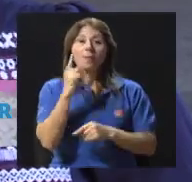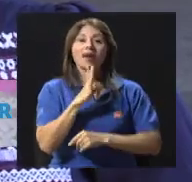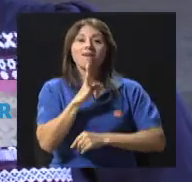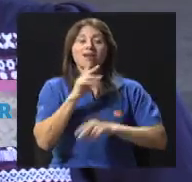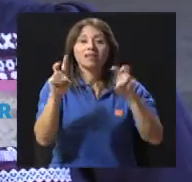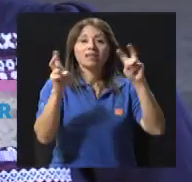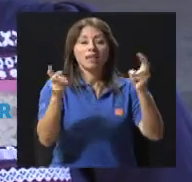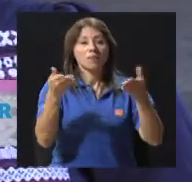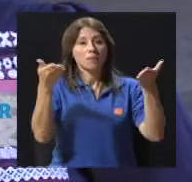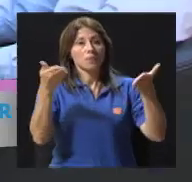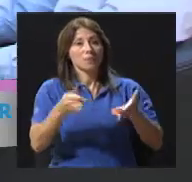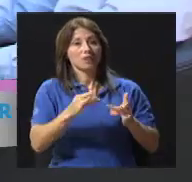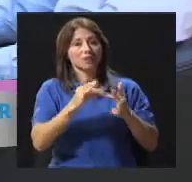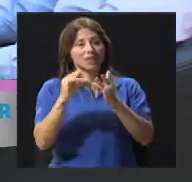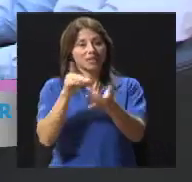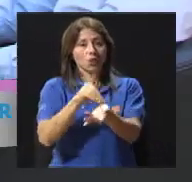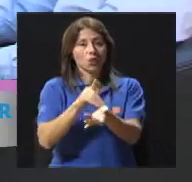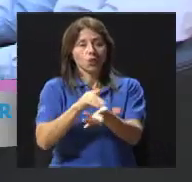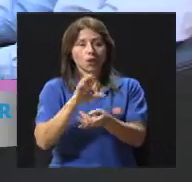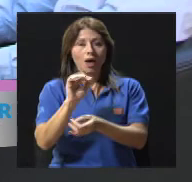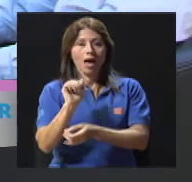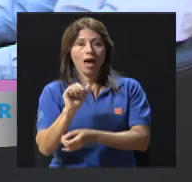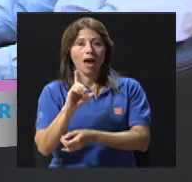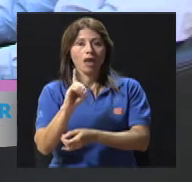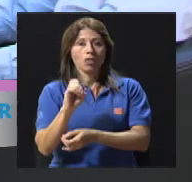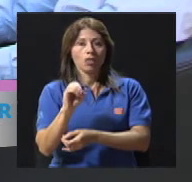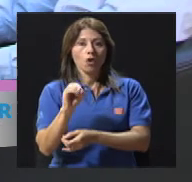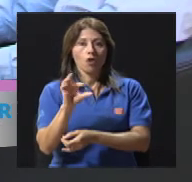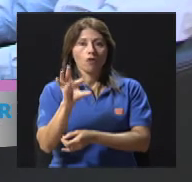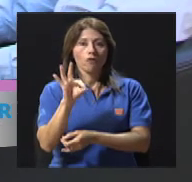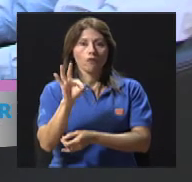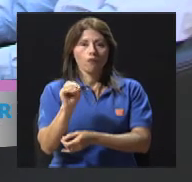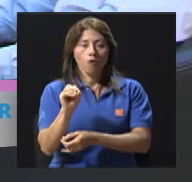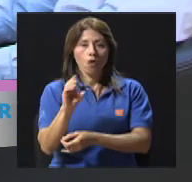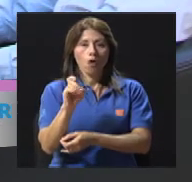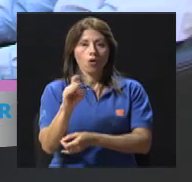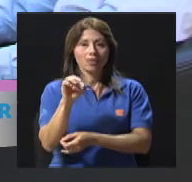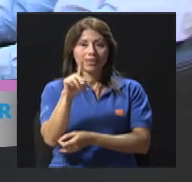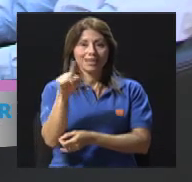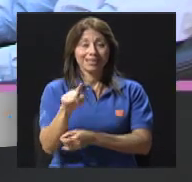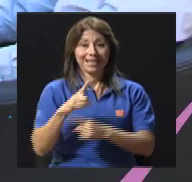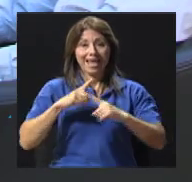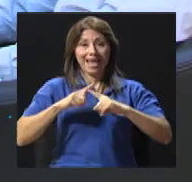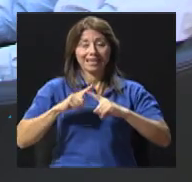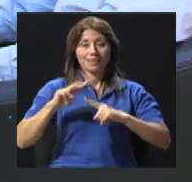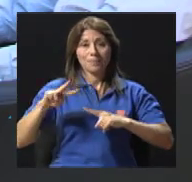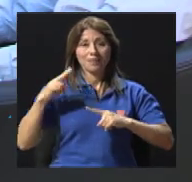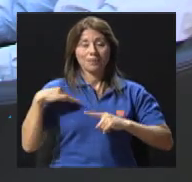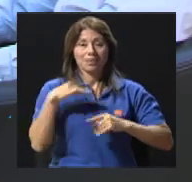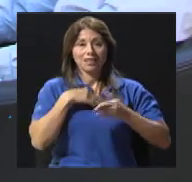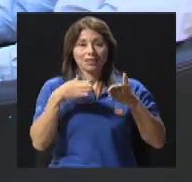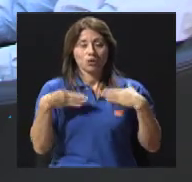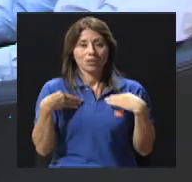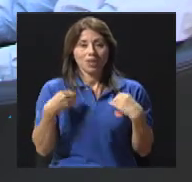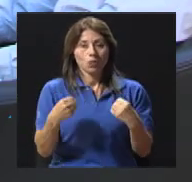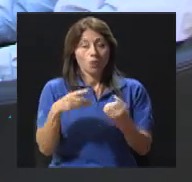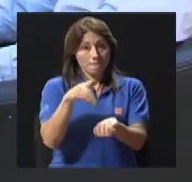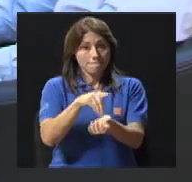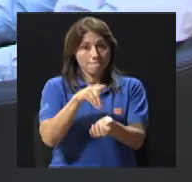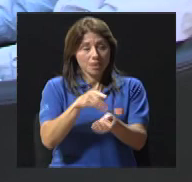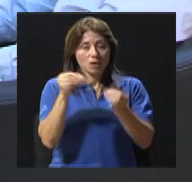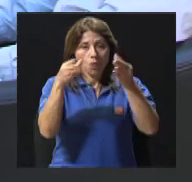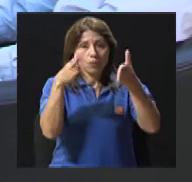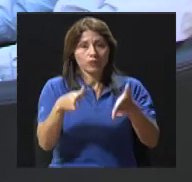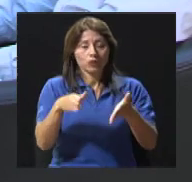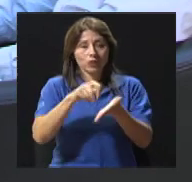tema contamos con la presencia del especialista, el doctor Adolfo Ortiz Barbosa. Él es ex viceministro de Salud, médico, profesor de la Escuela